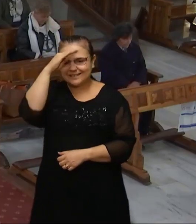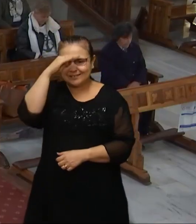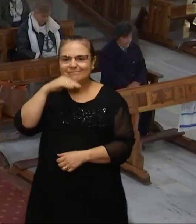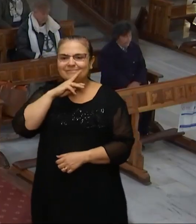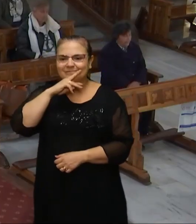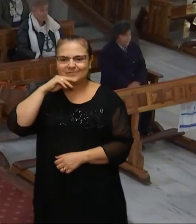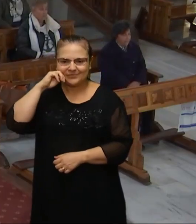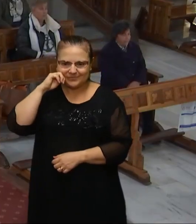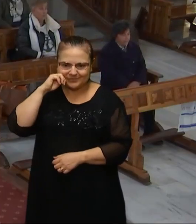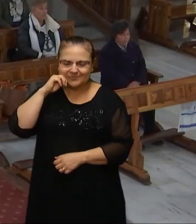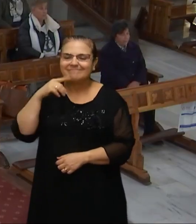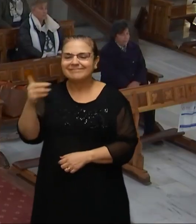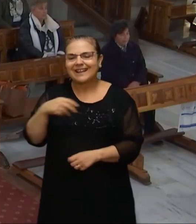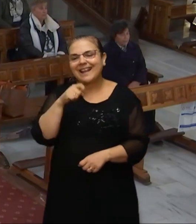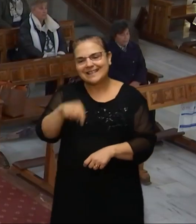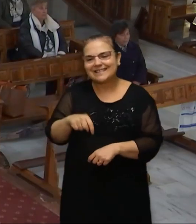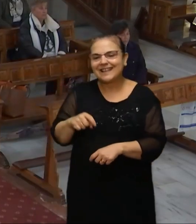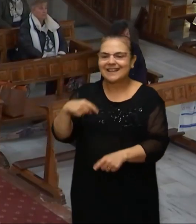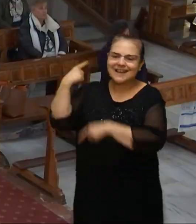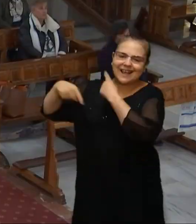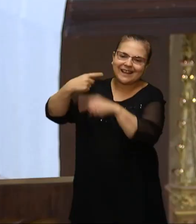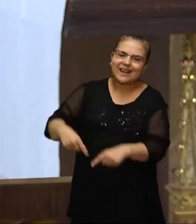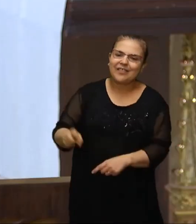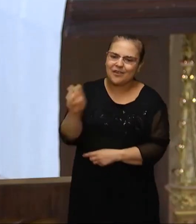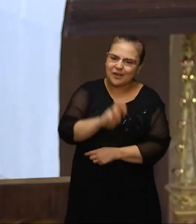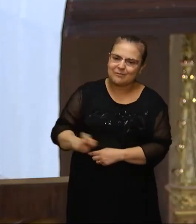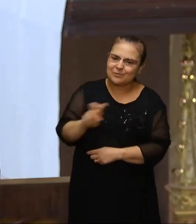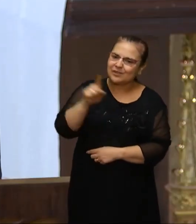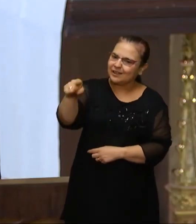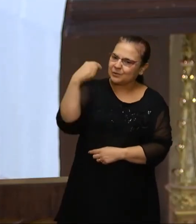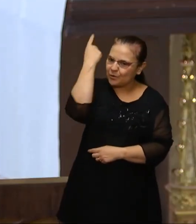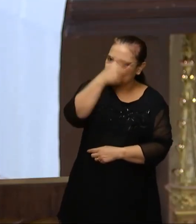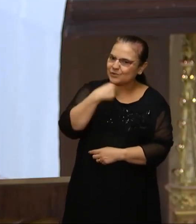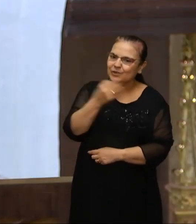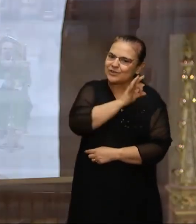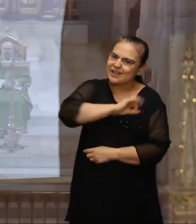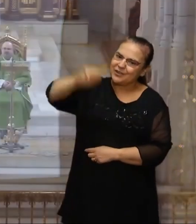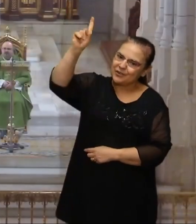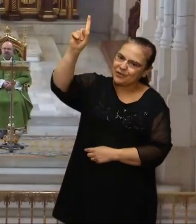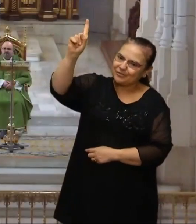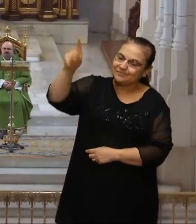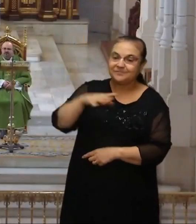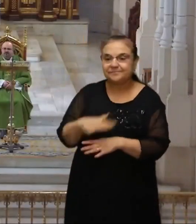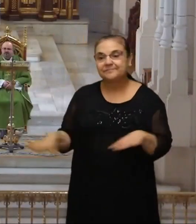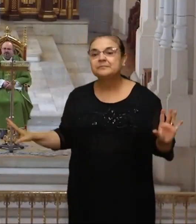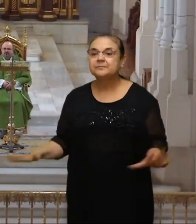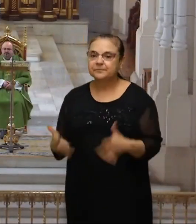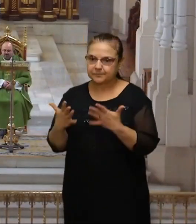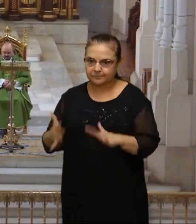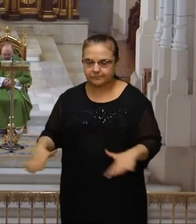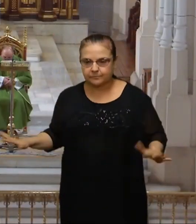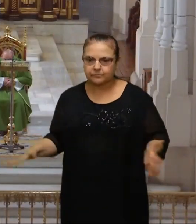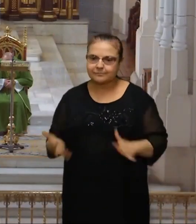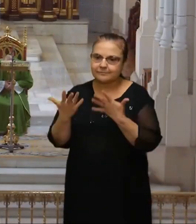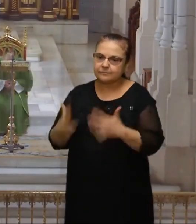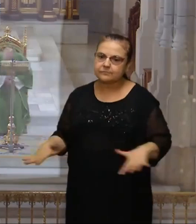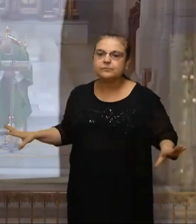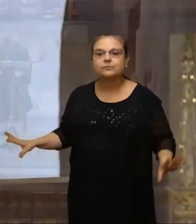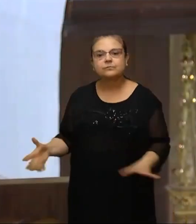Esta es esta es la generación que busca tu rostro señor aleluya aleluya